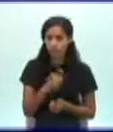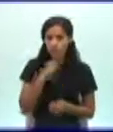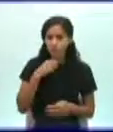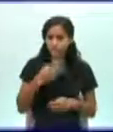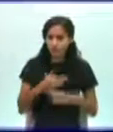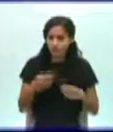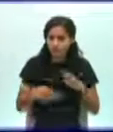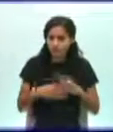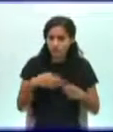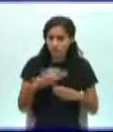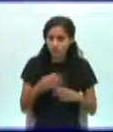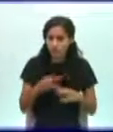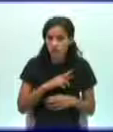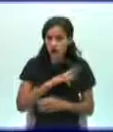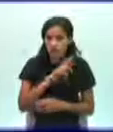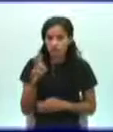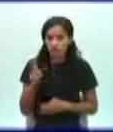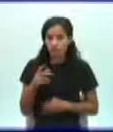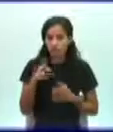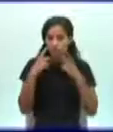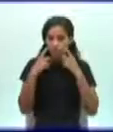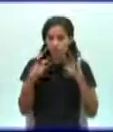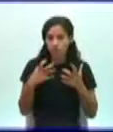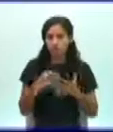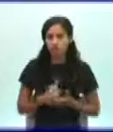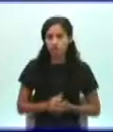de una revolución.